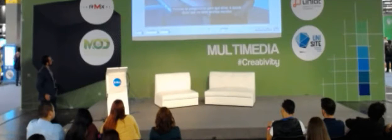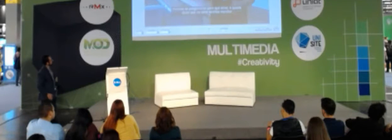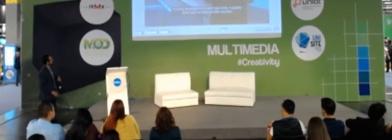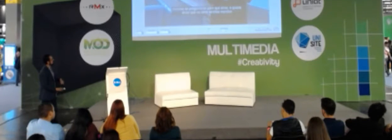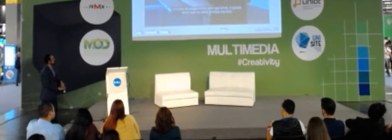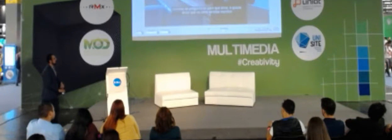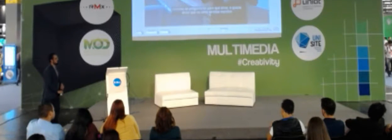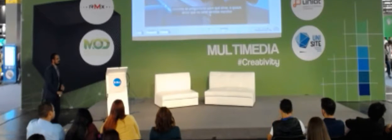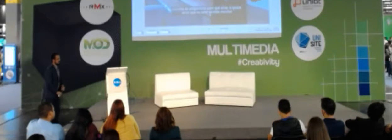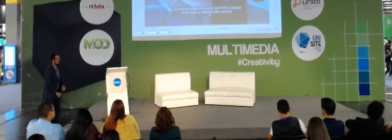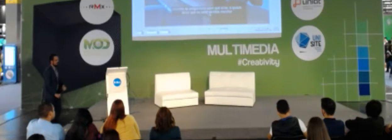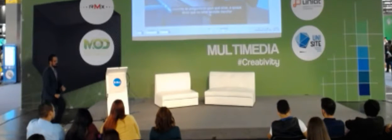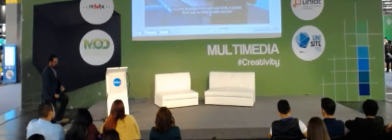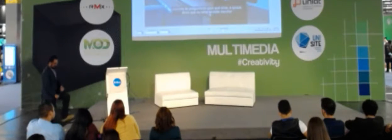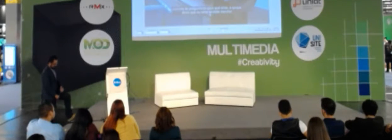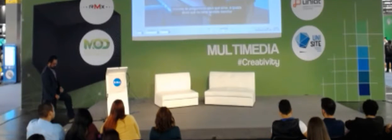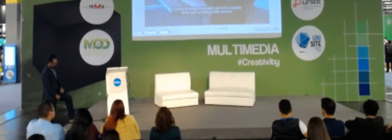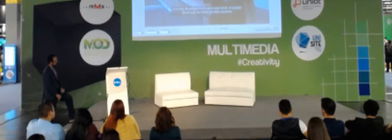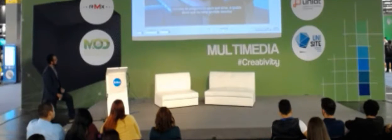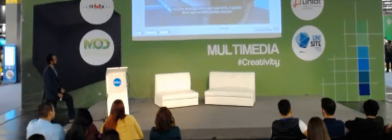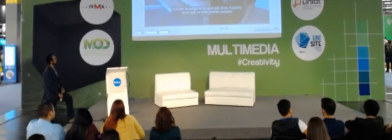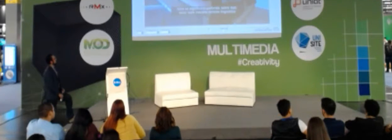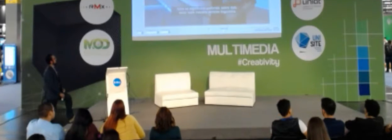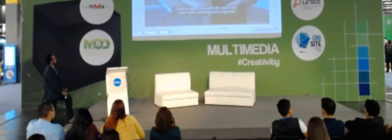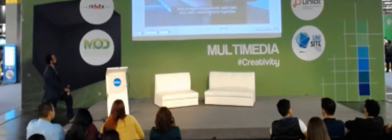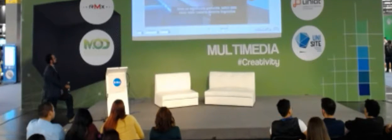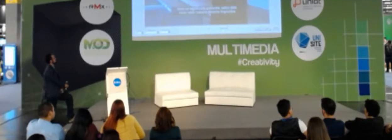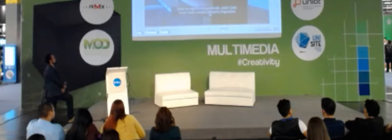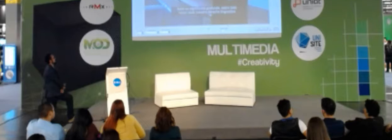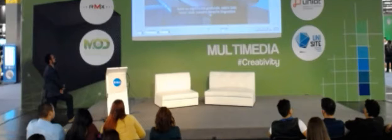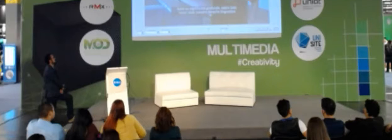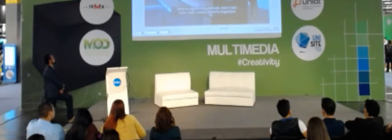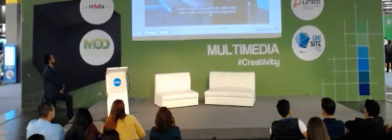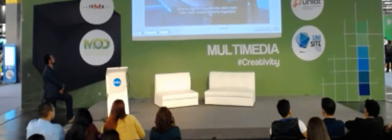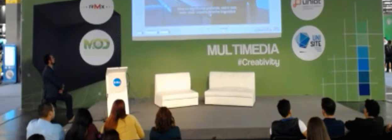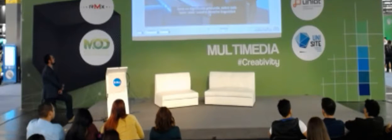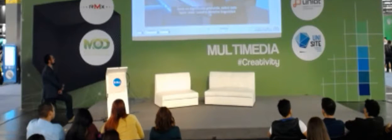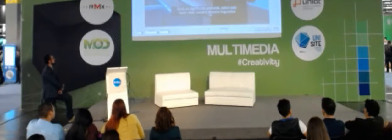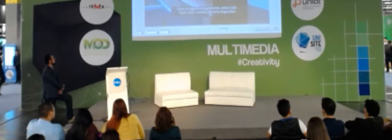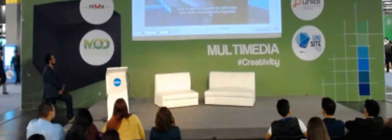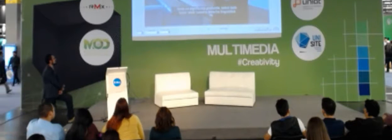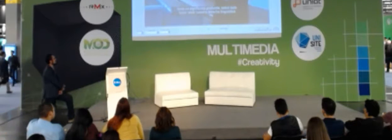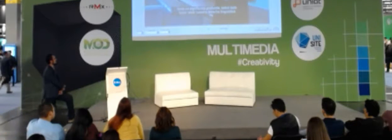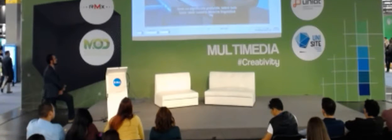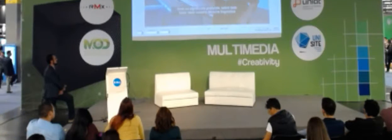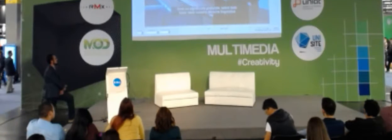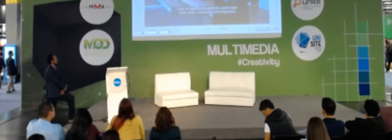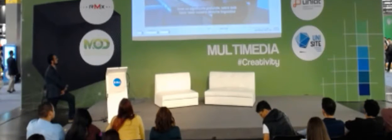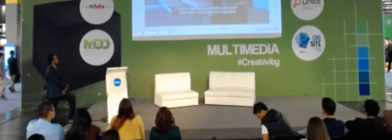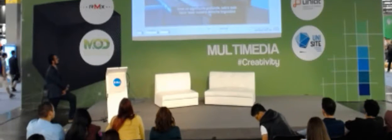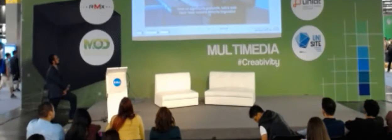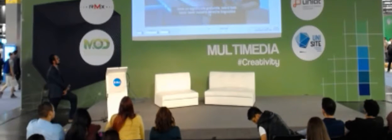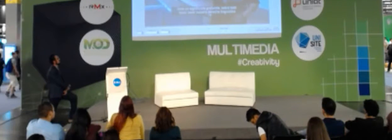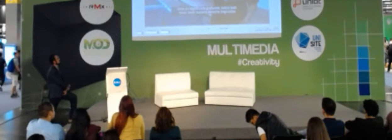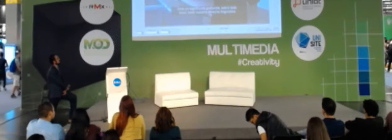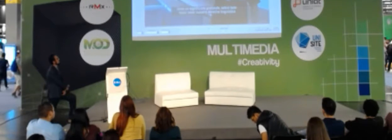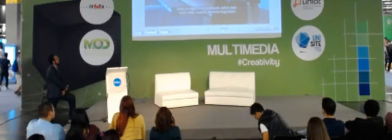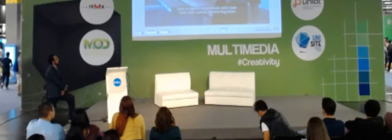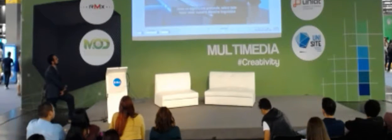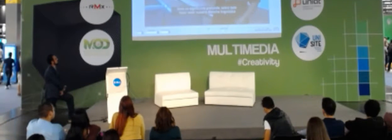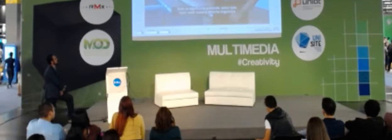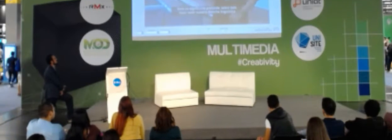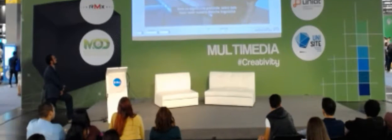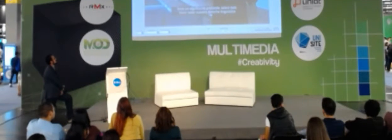quizás dirán que no tiene sentido marchar. Tiene un significado profundo, sobre todo, hacer notar nuestro derecho lingüístico.